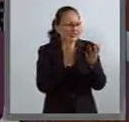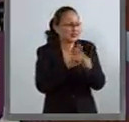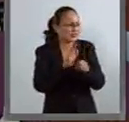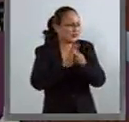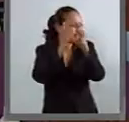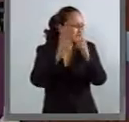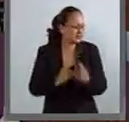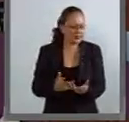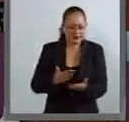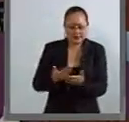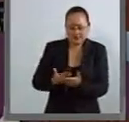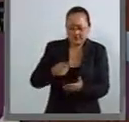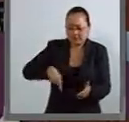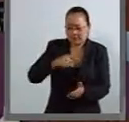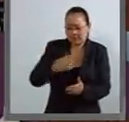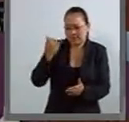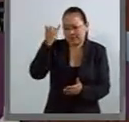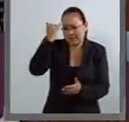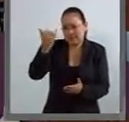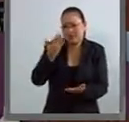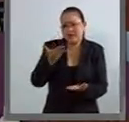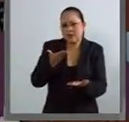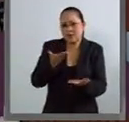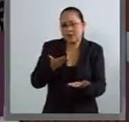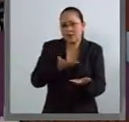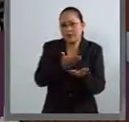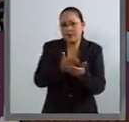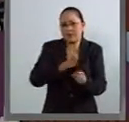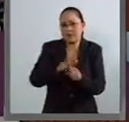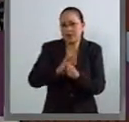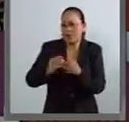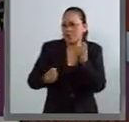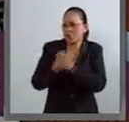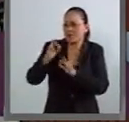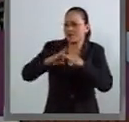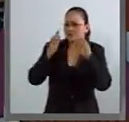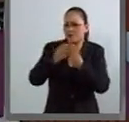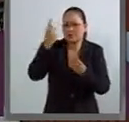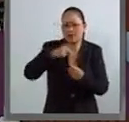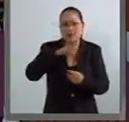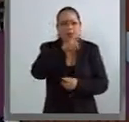a plantearnos la necesidad de algunas alternativas para mejorar las